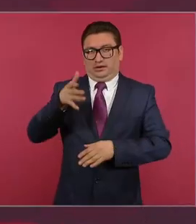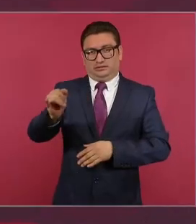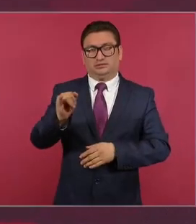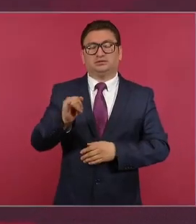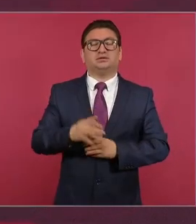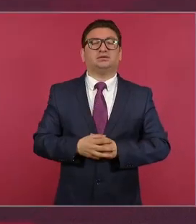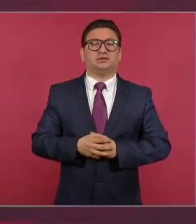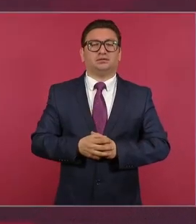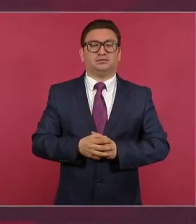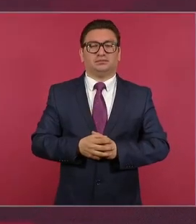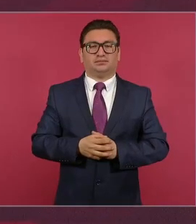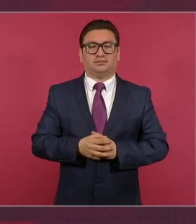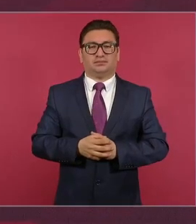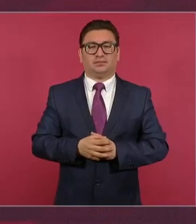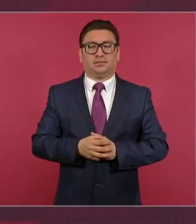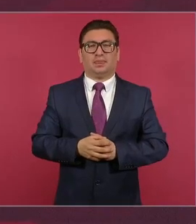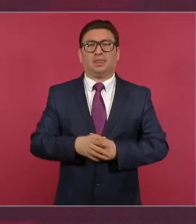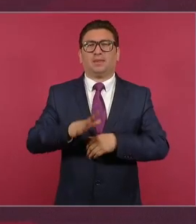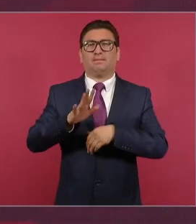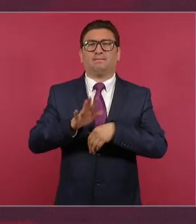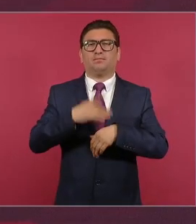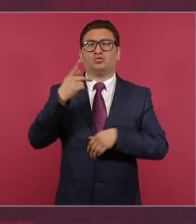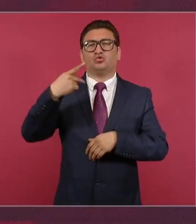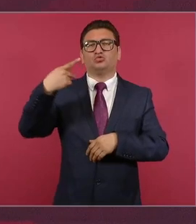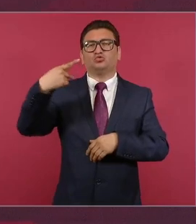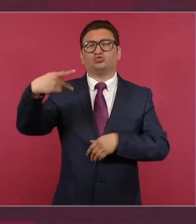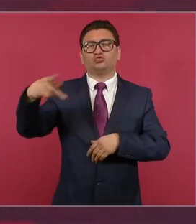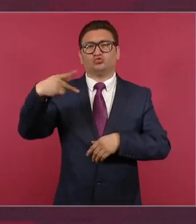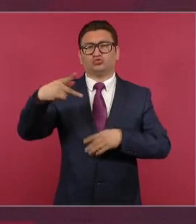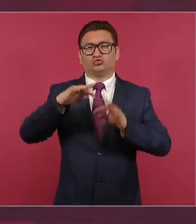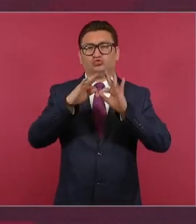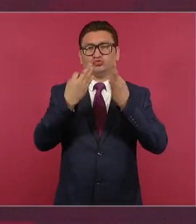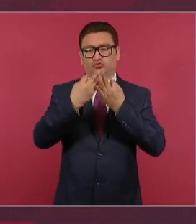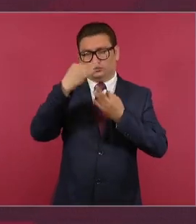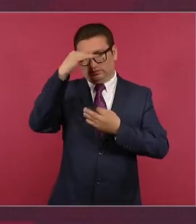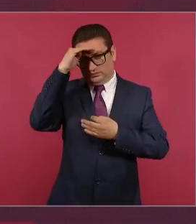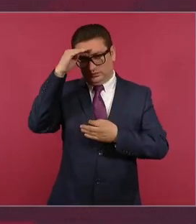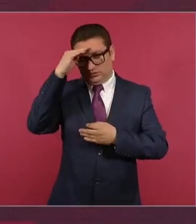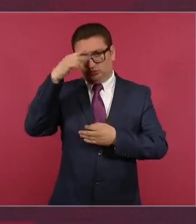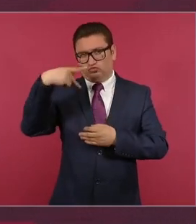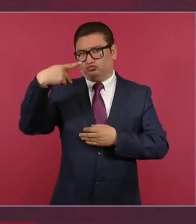es una manera de pensar, de ser,